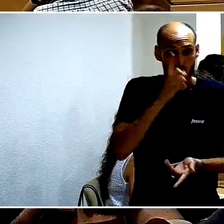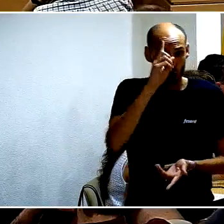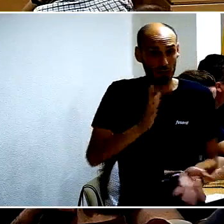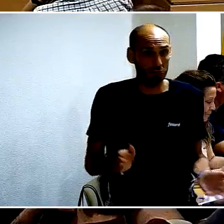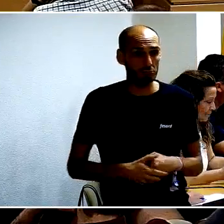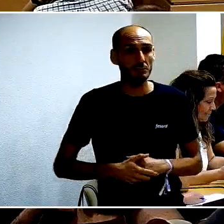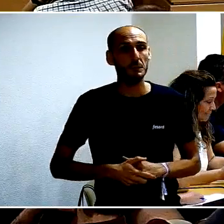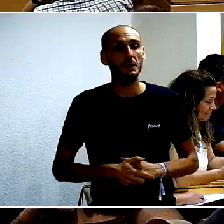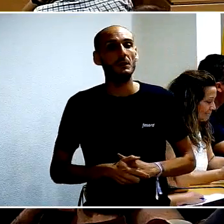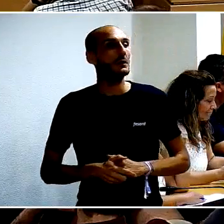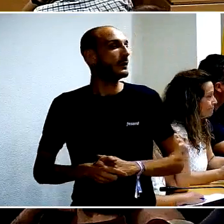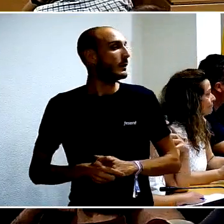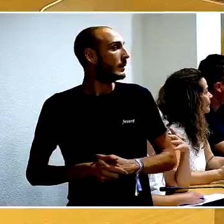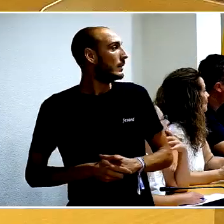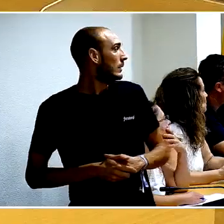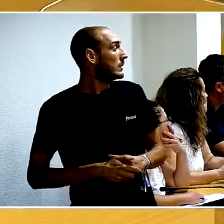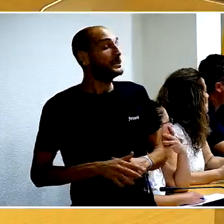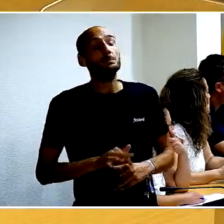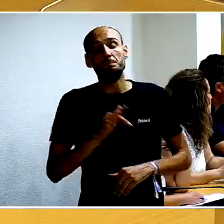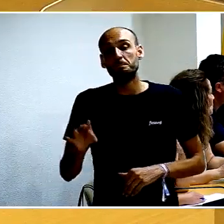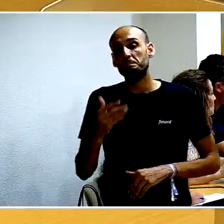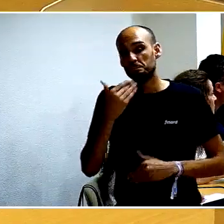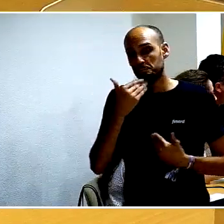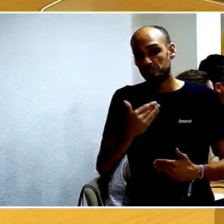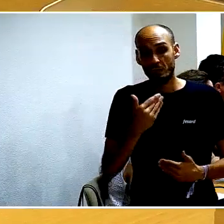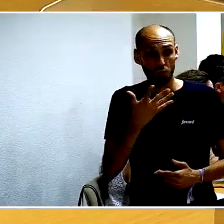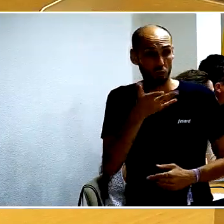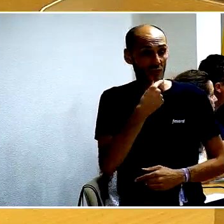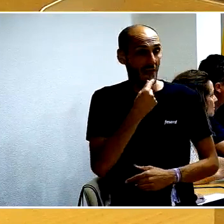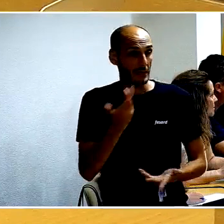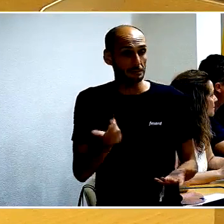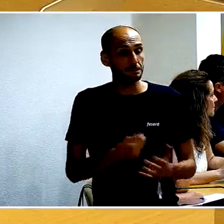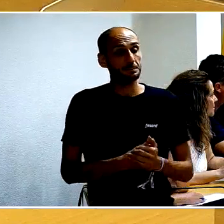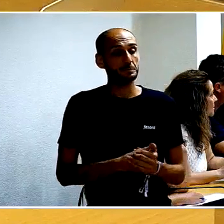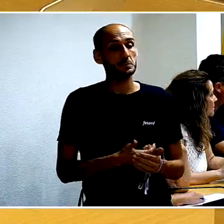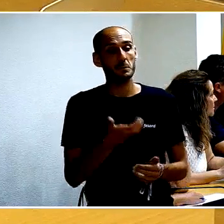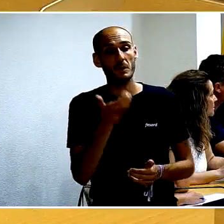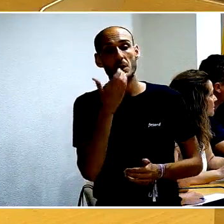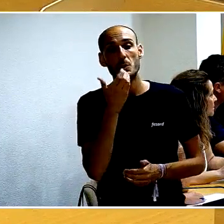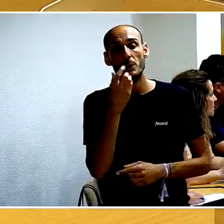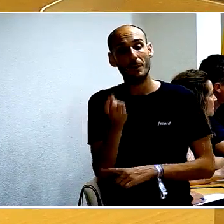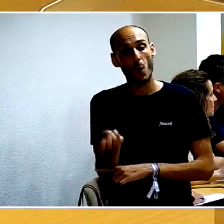Alcaldesa, para contestar. Sí, gracias. Claro. Bueno, pues es muy fácil. Por ejemplo, con Grúa Starin